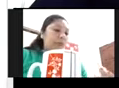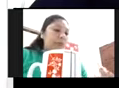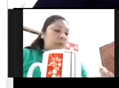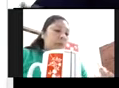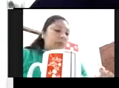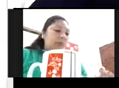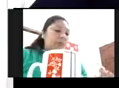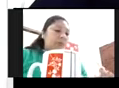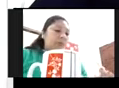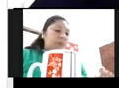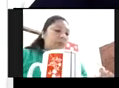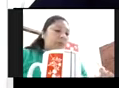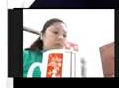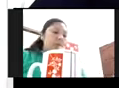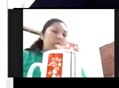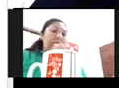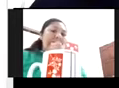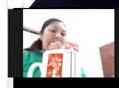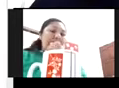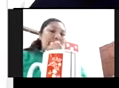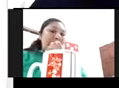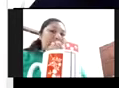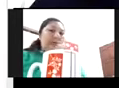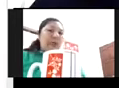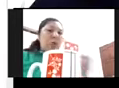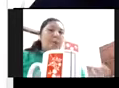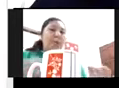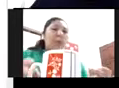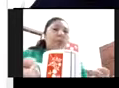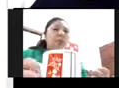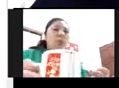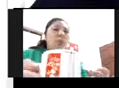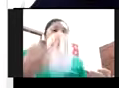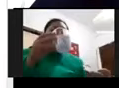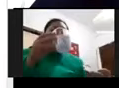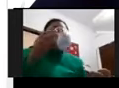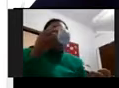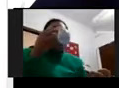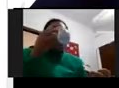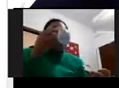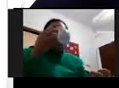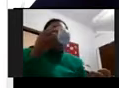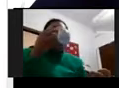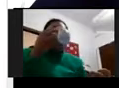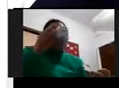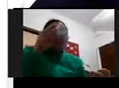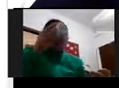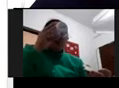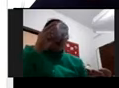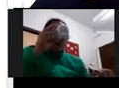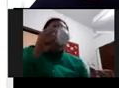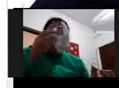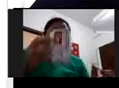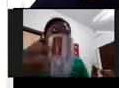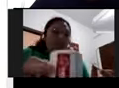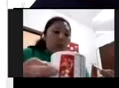en función de algún tipo de oferta que pudiera existir, se deben notificar las aclaraciones